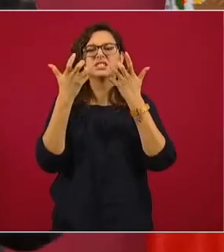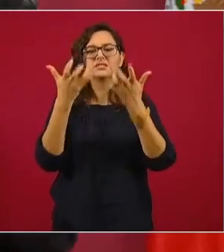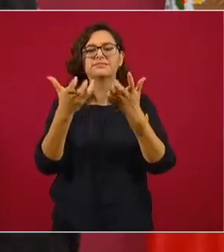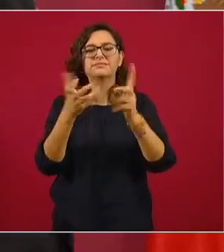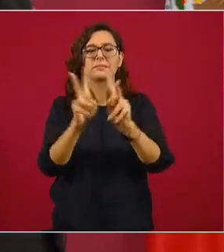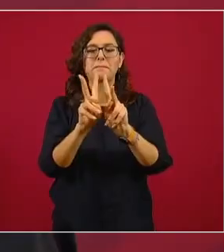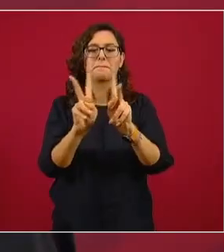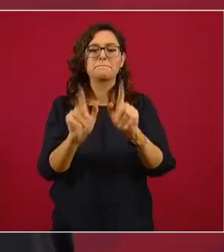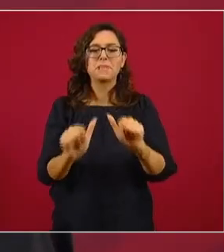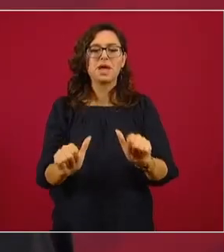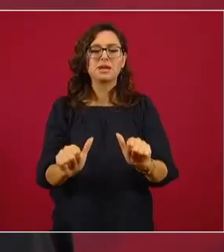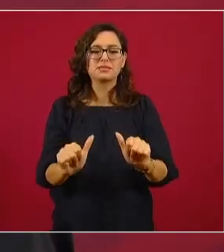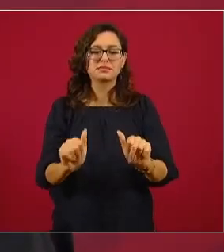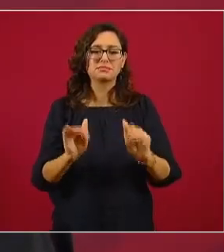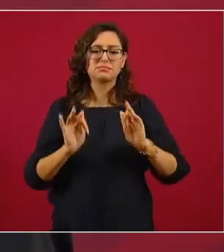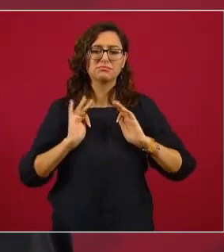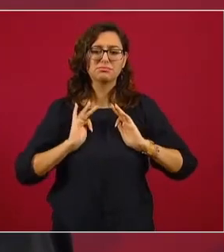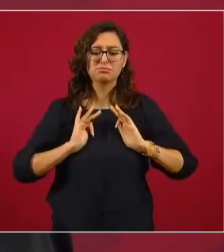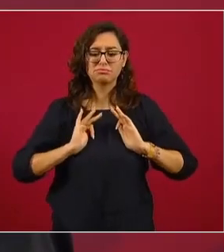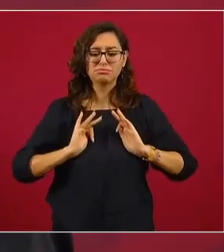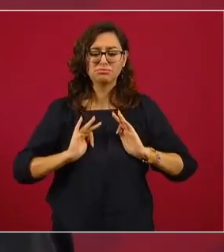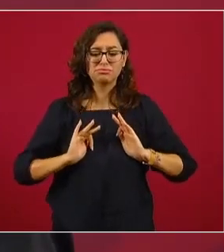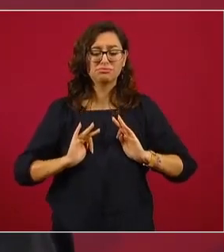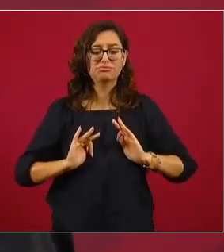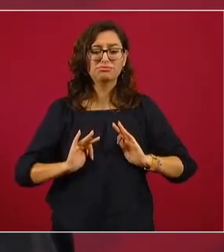quiere vivir en paz.